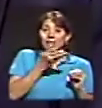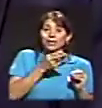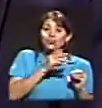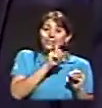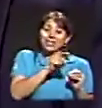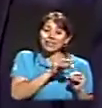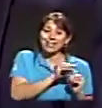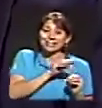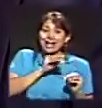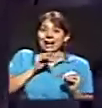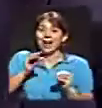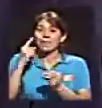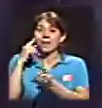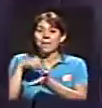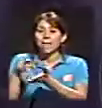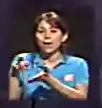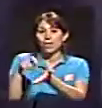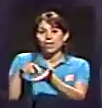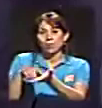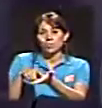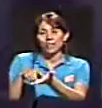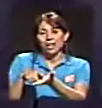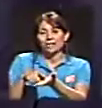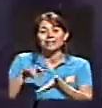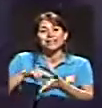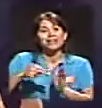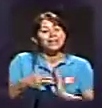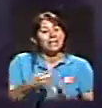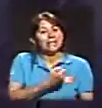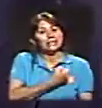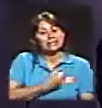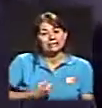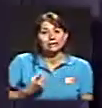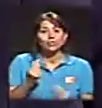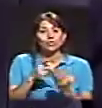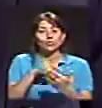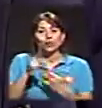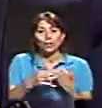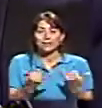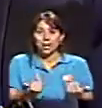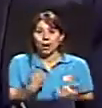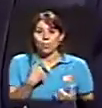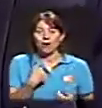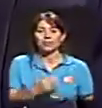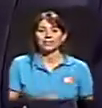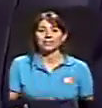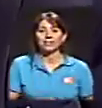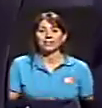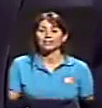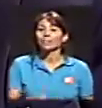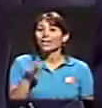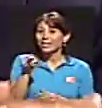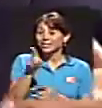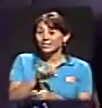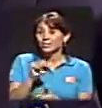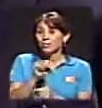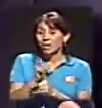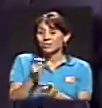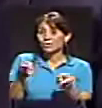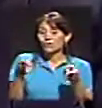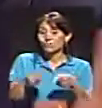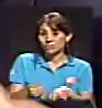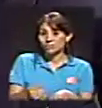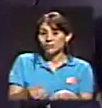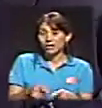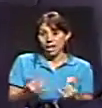Se le estarían sacrificando muchos más de los programas existentes. Ese es el dilema que